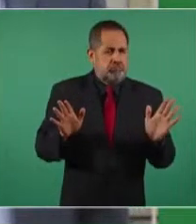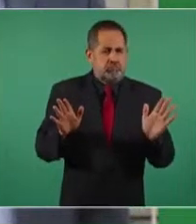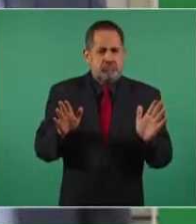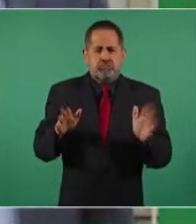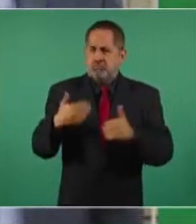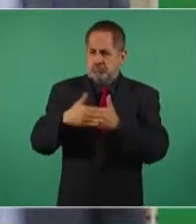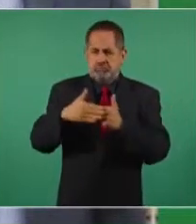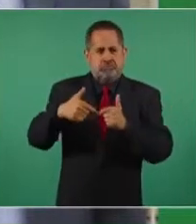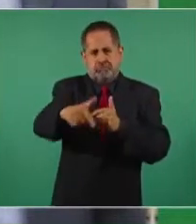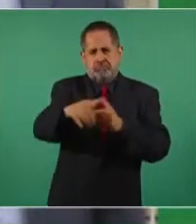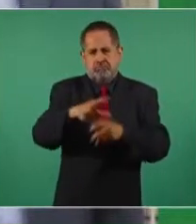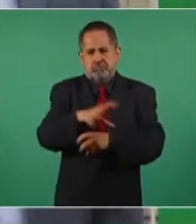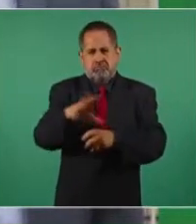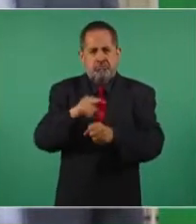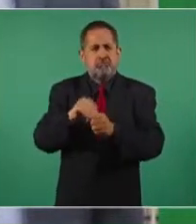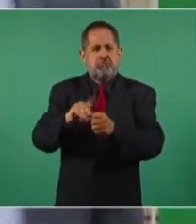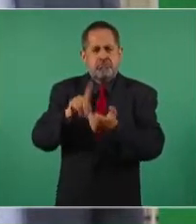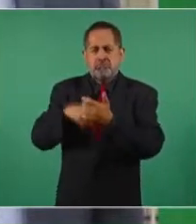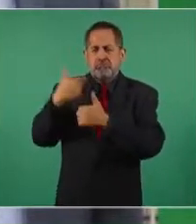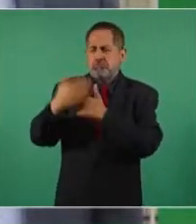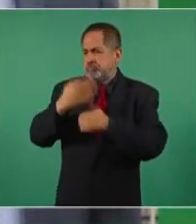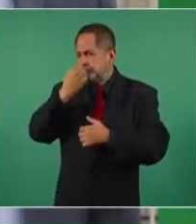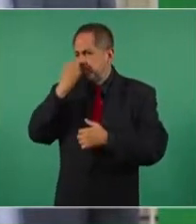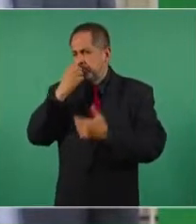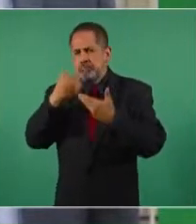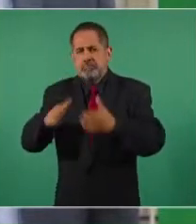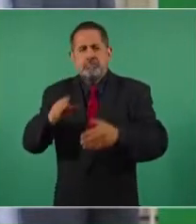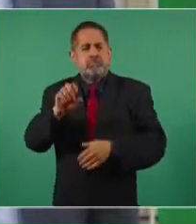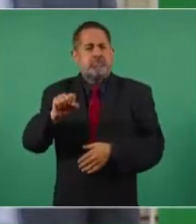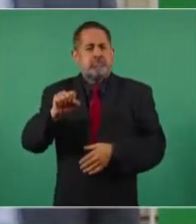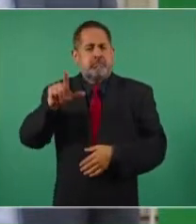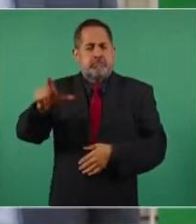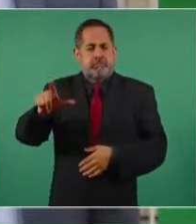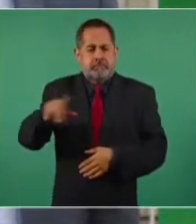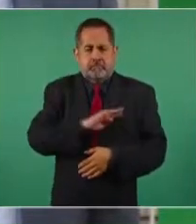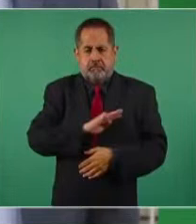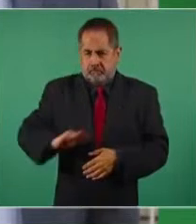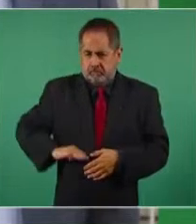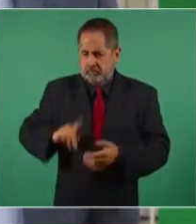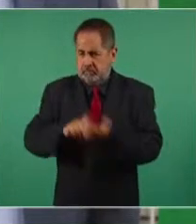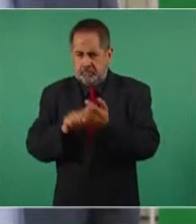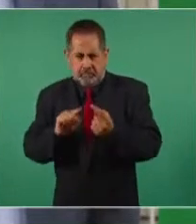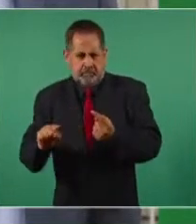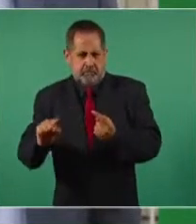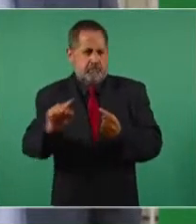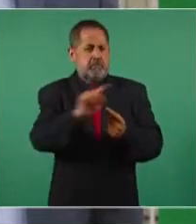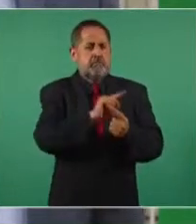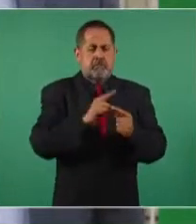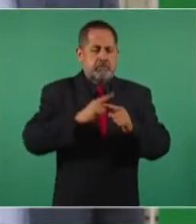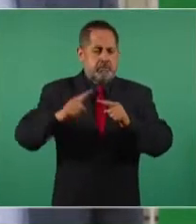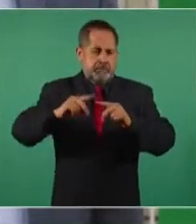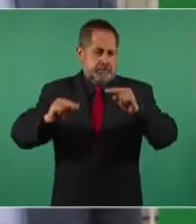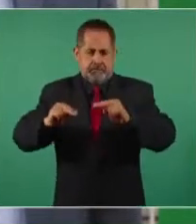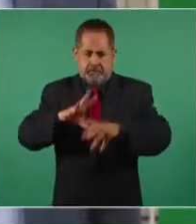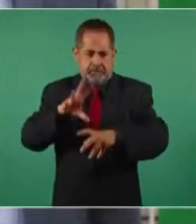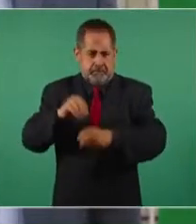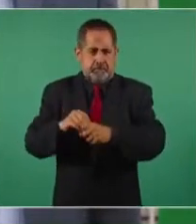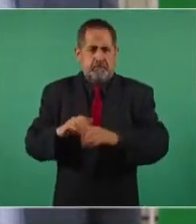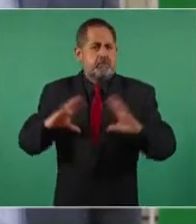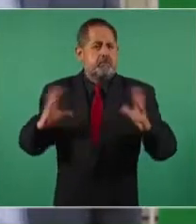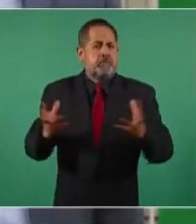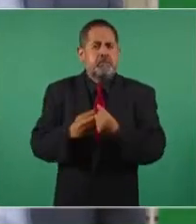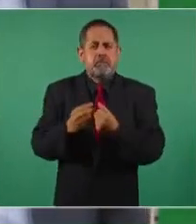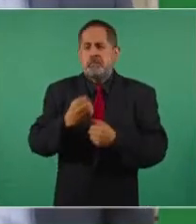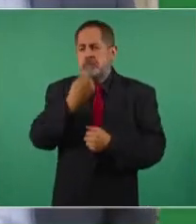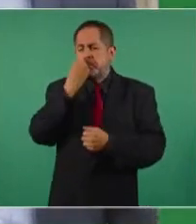aulas de los 67 municipios del estado las teles sólo la matrícula escolar en